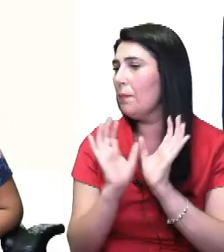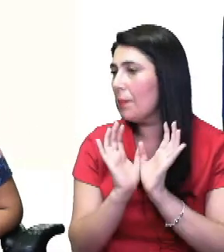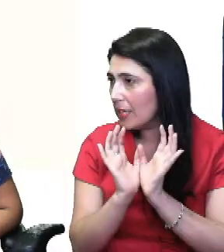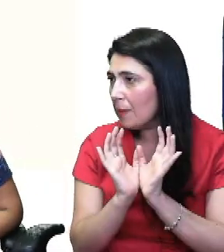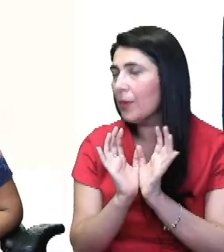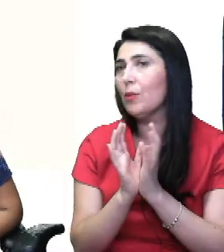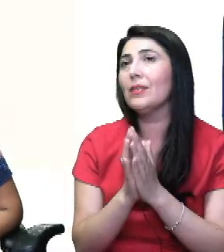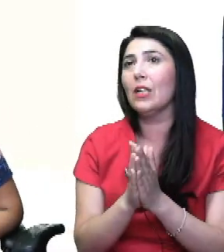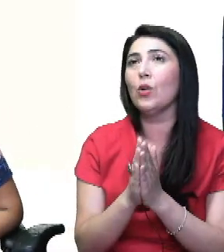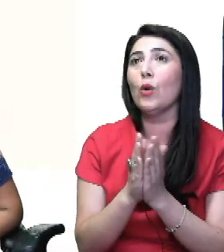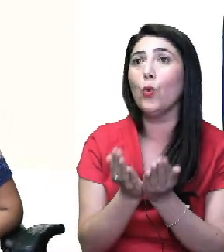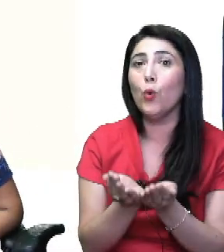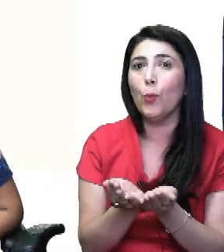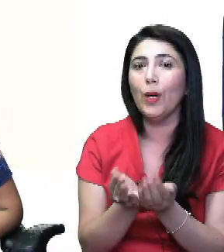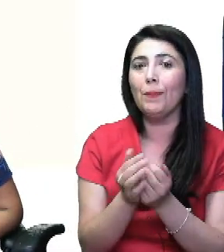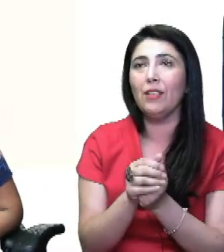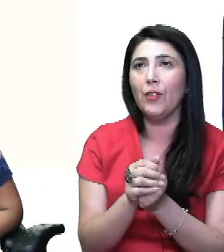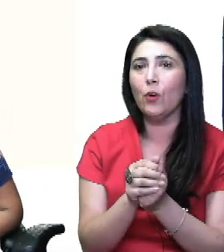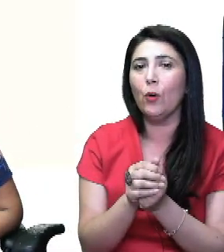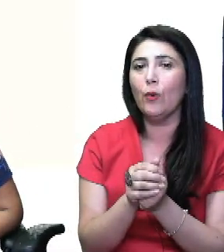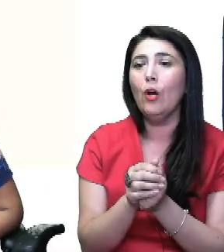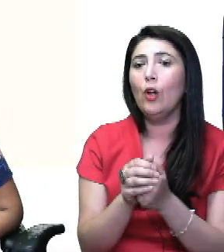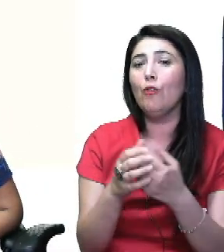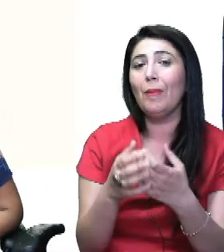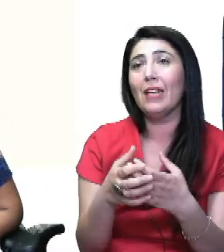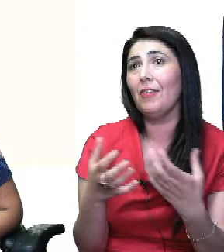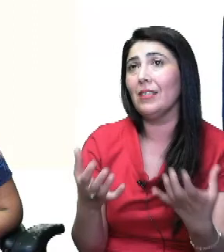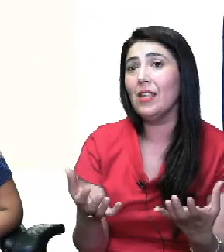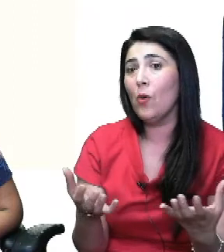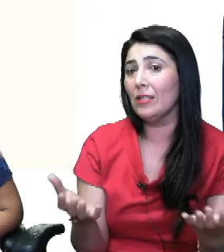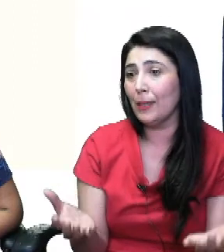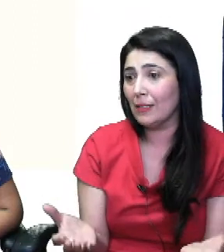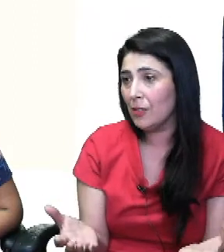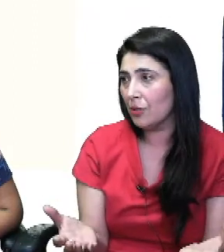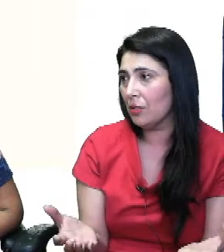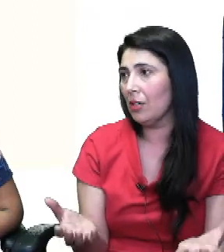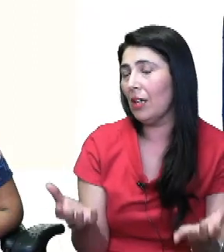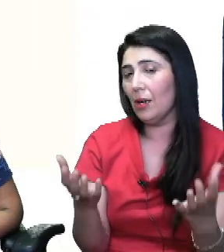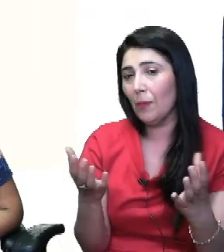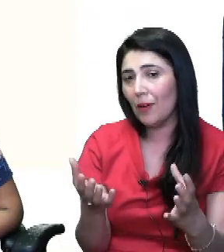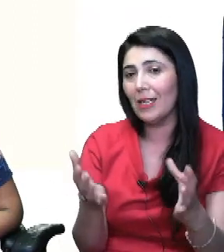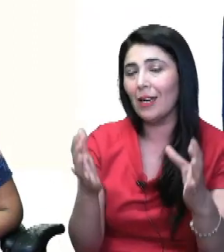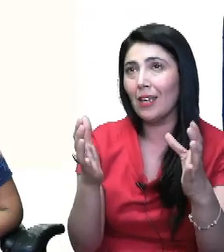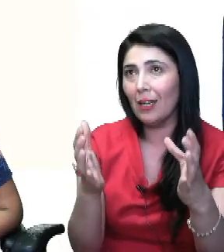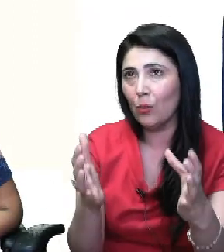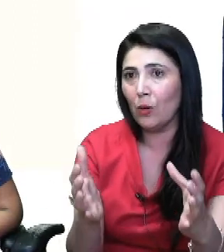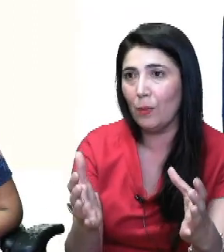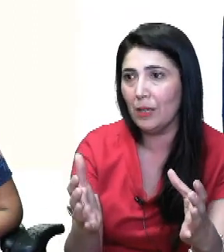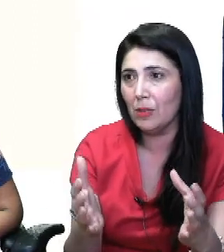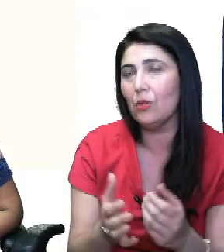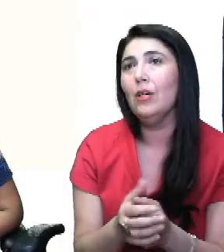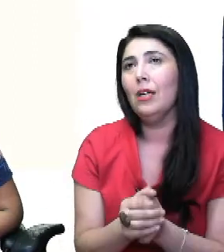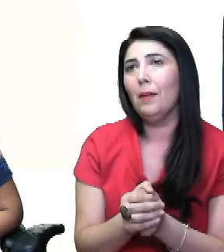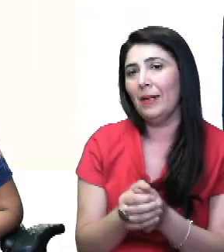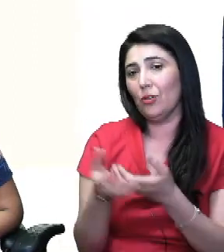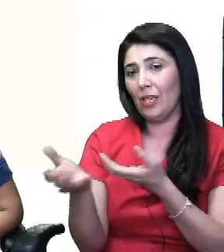persona. Por ejemplo, estoy pensando en algunos grupos específicos como los familiares de fallecidos o desaparecidos, ¿cierto? Que es muy probable que requieran de un